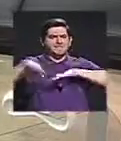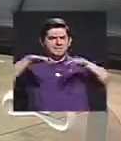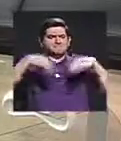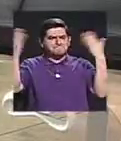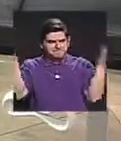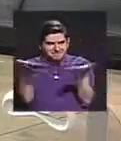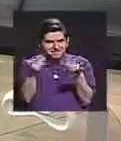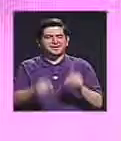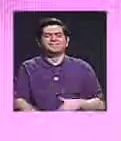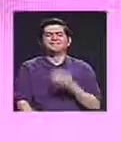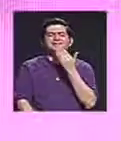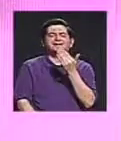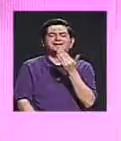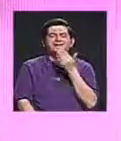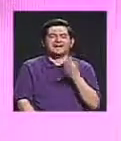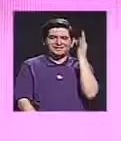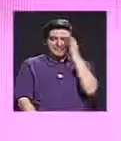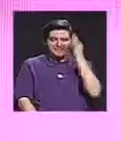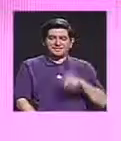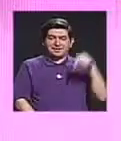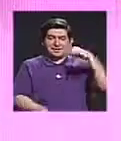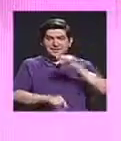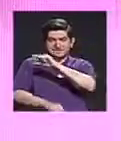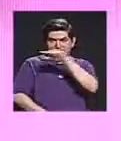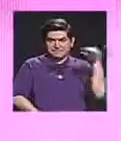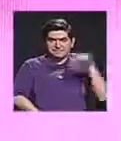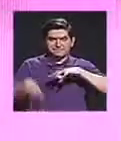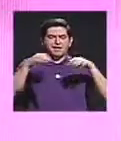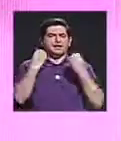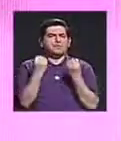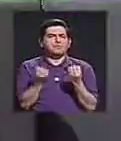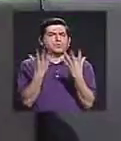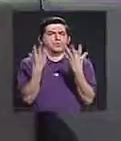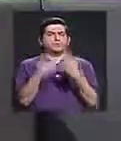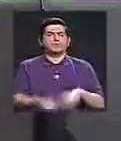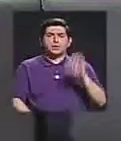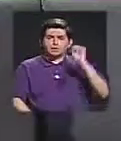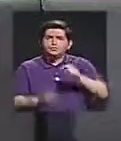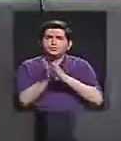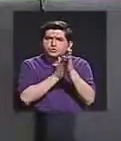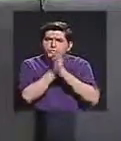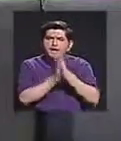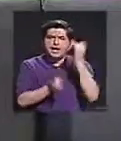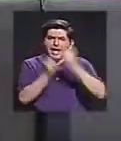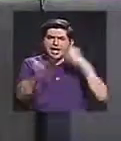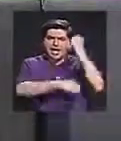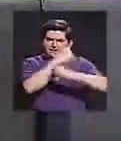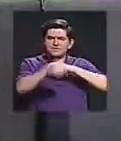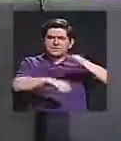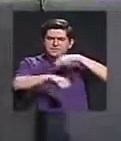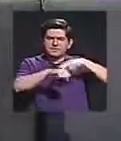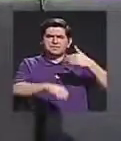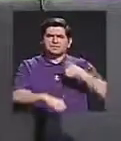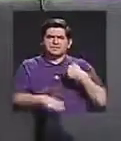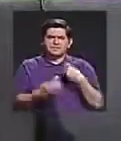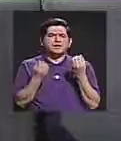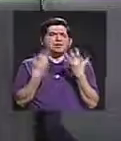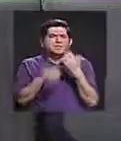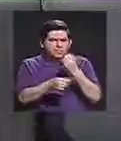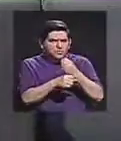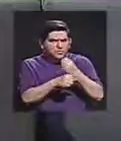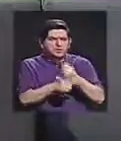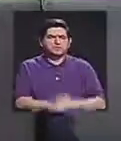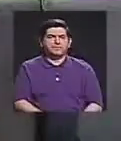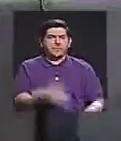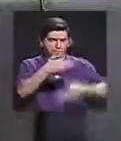actividades bienvenida Ale Muchas gracias Fer bueno la agenda esta semana está bastante cargada claro y aprovechar porque en fin de año por lo general tenemos mucho que hacer Entonces